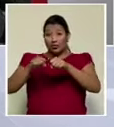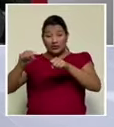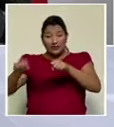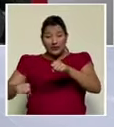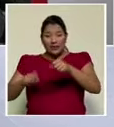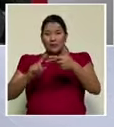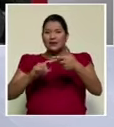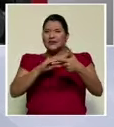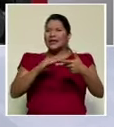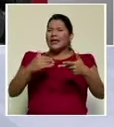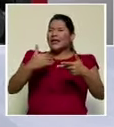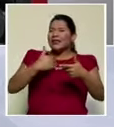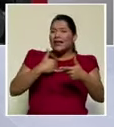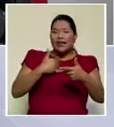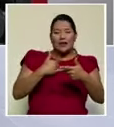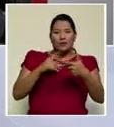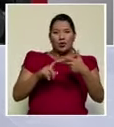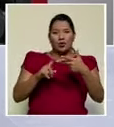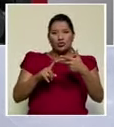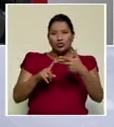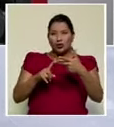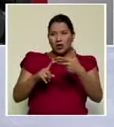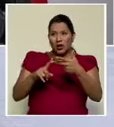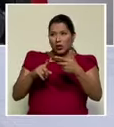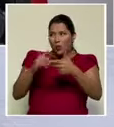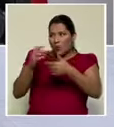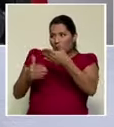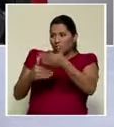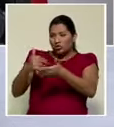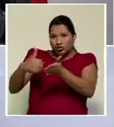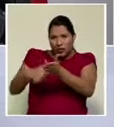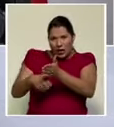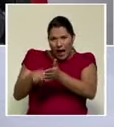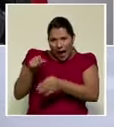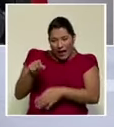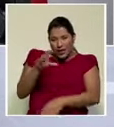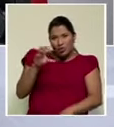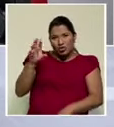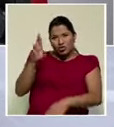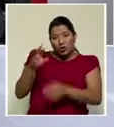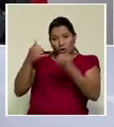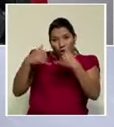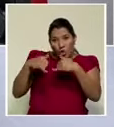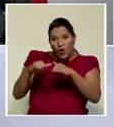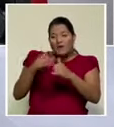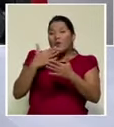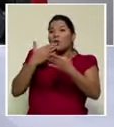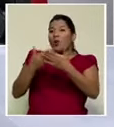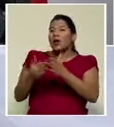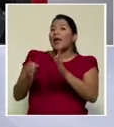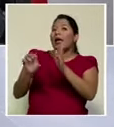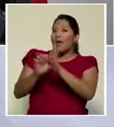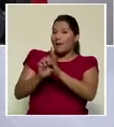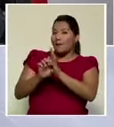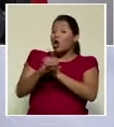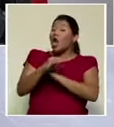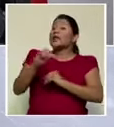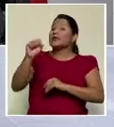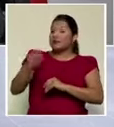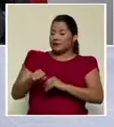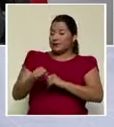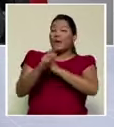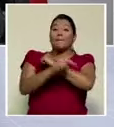ese micromundo electoral en donde Costa Rica sigue siendo un ejemplo. Y sí, hay países en